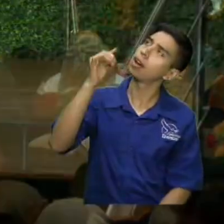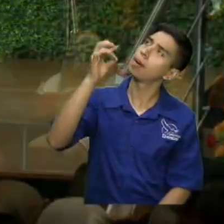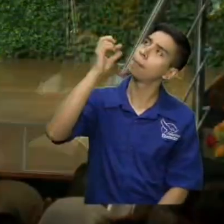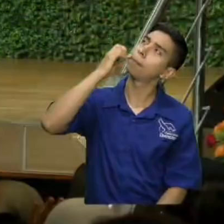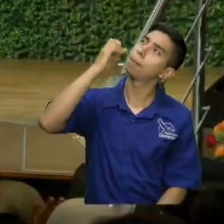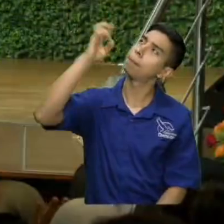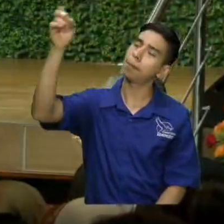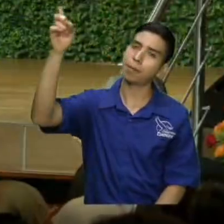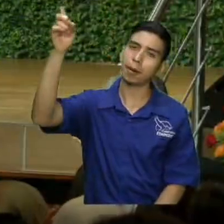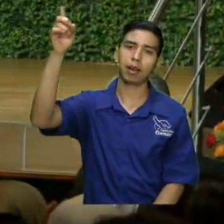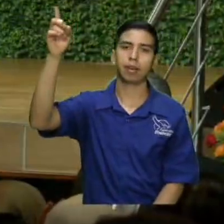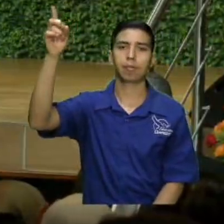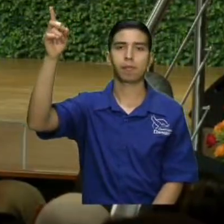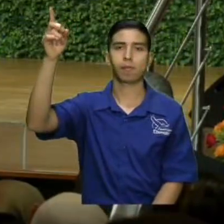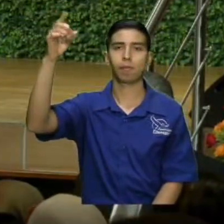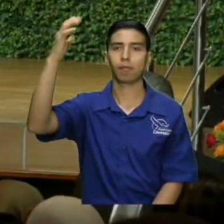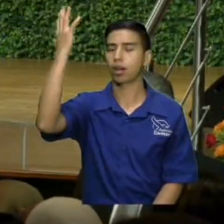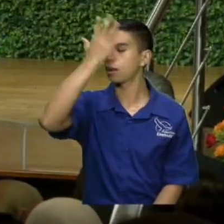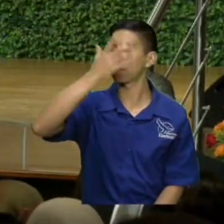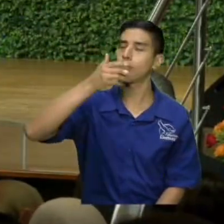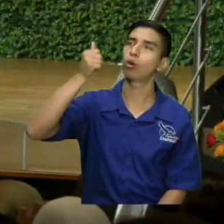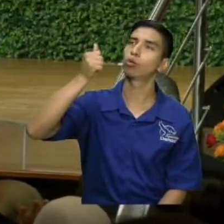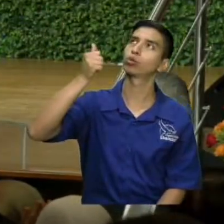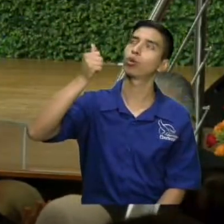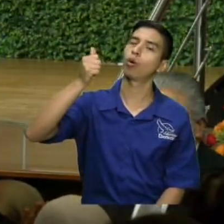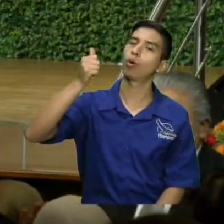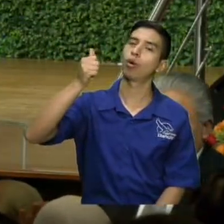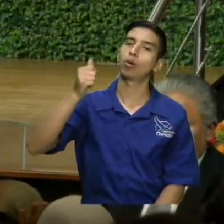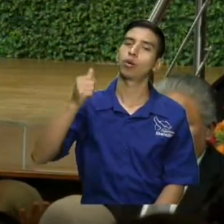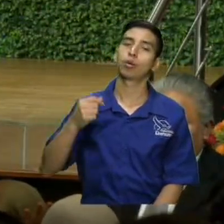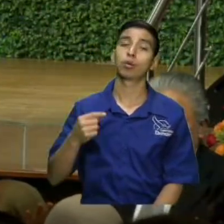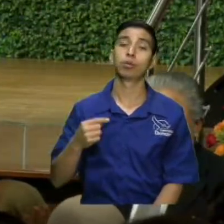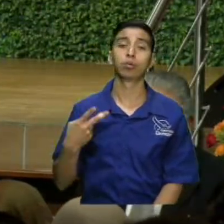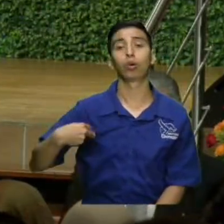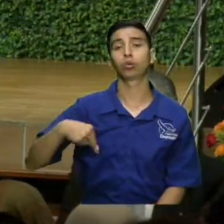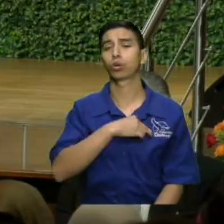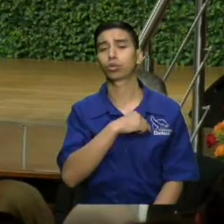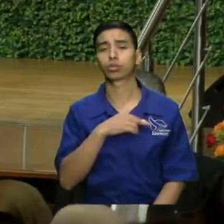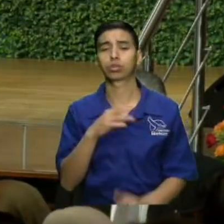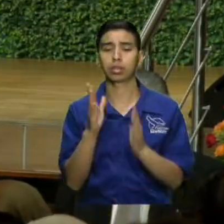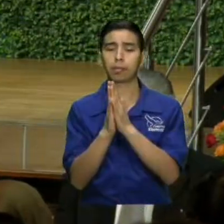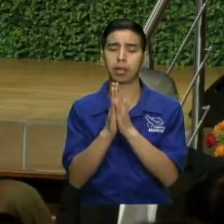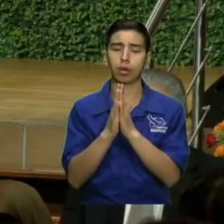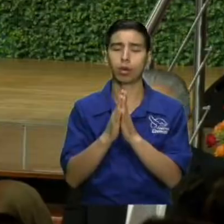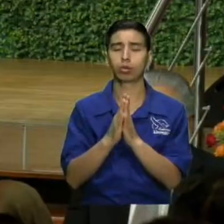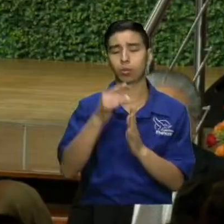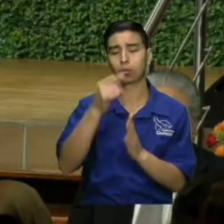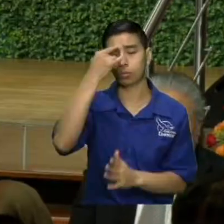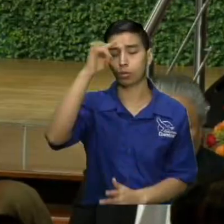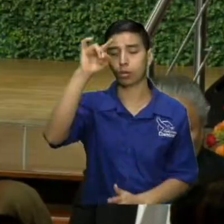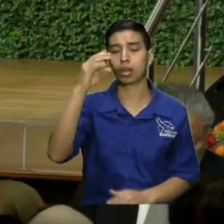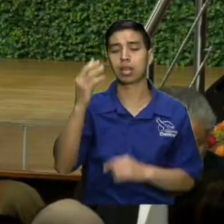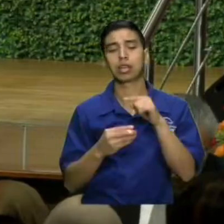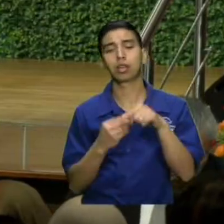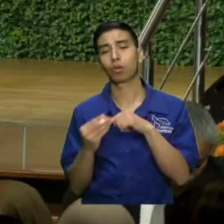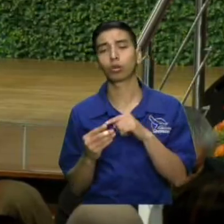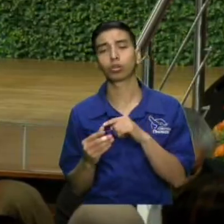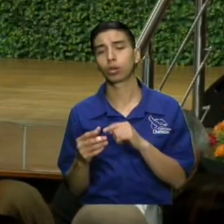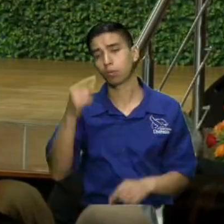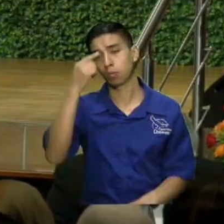Señor, por esta causa es que te estamos suplicando por nuestros hijos, cónyuge, padres,